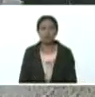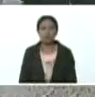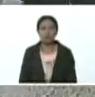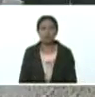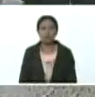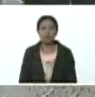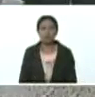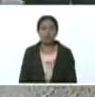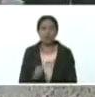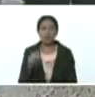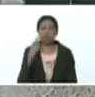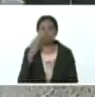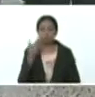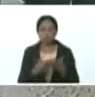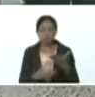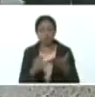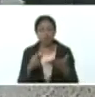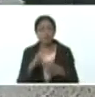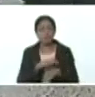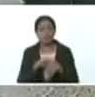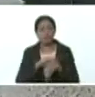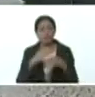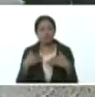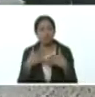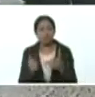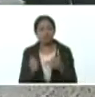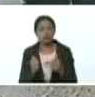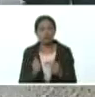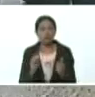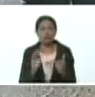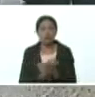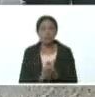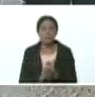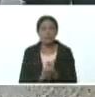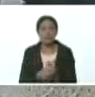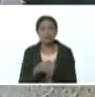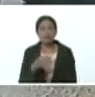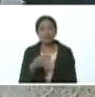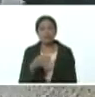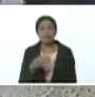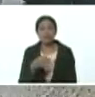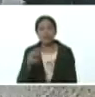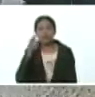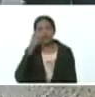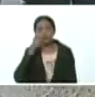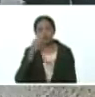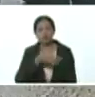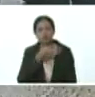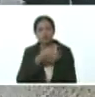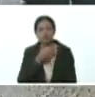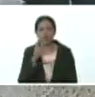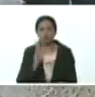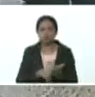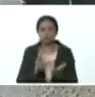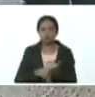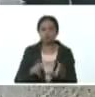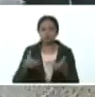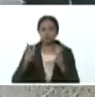Aquí está, ministro de Salud, compañera del Seguro Social. Cúmplase,